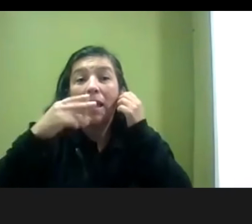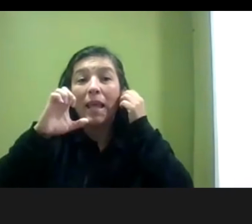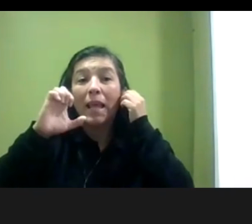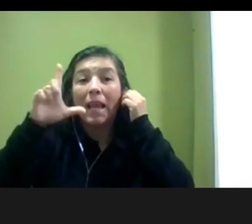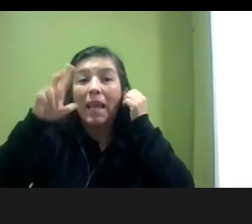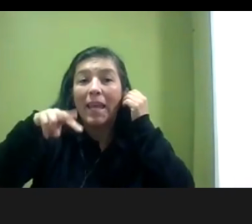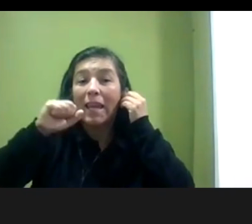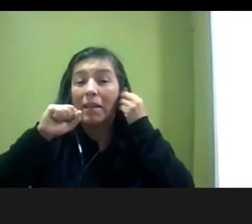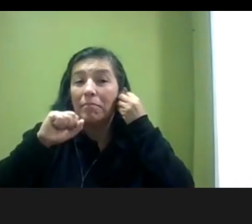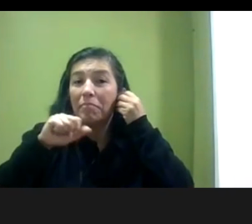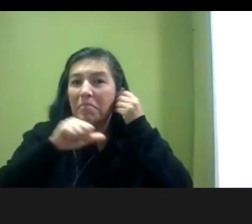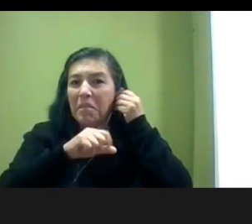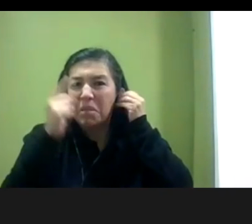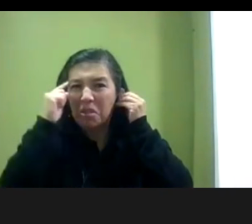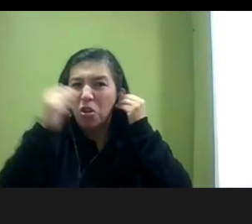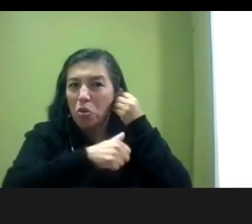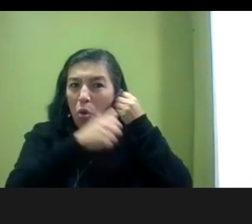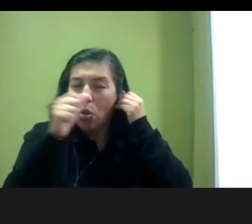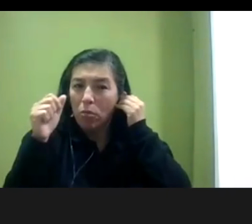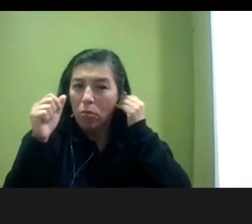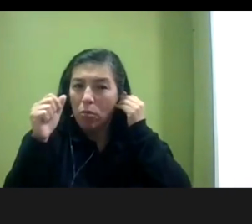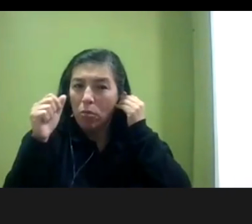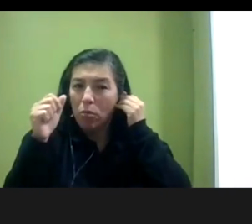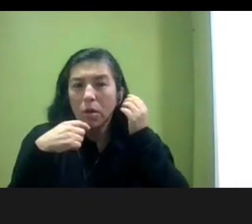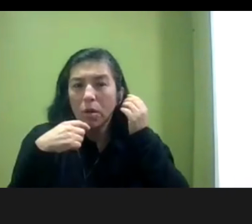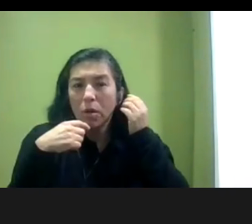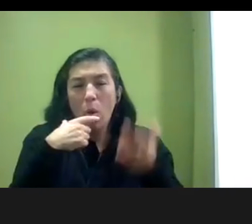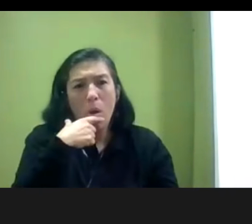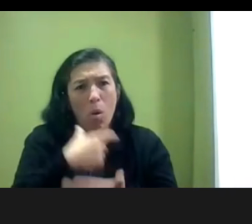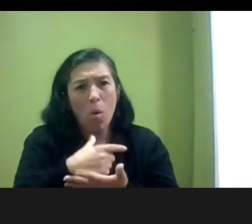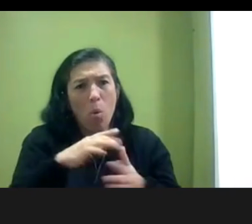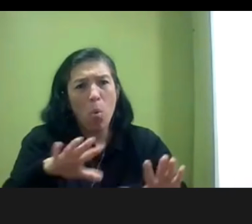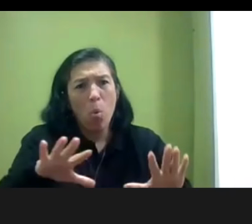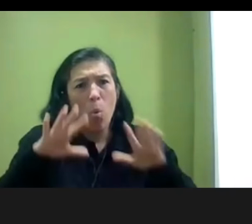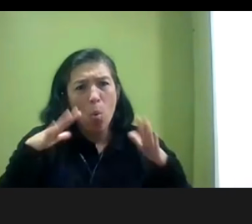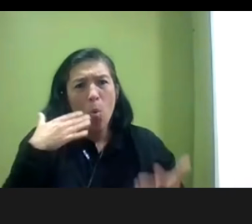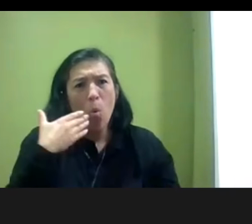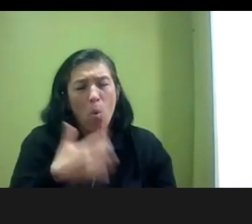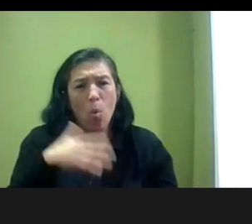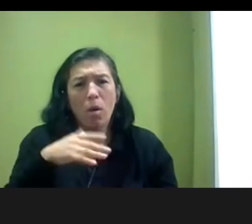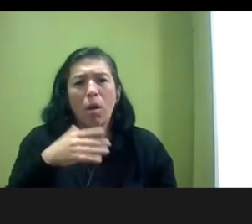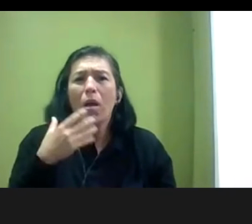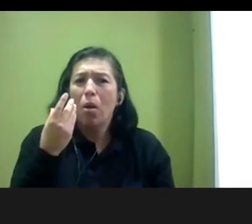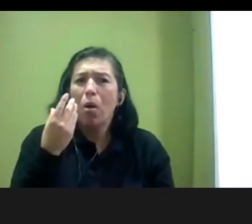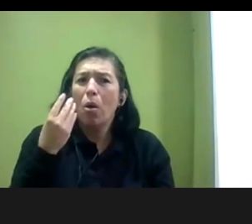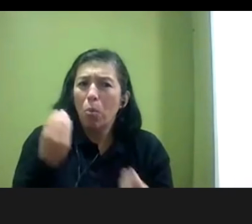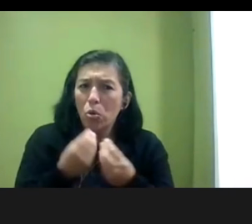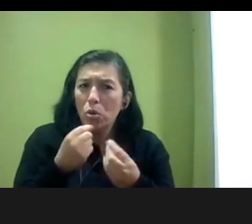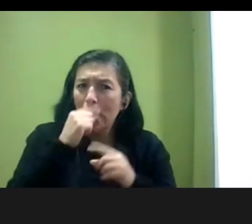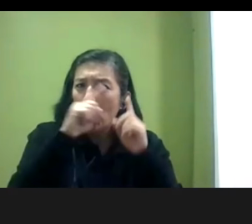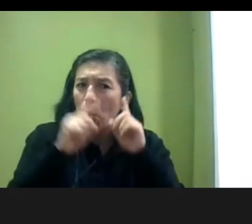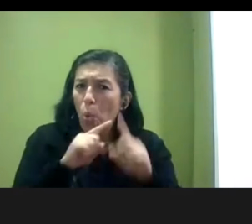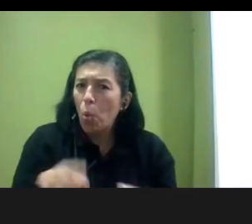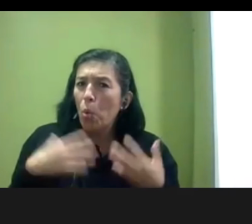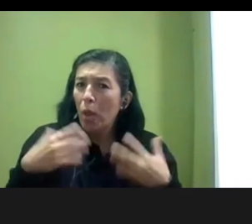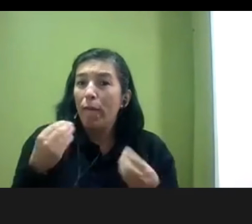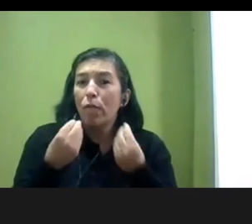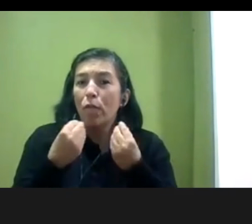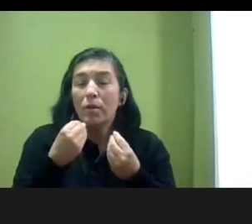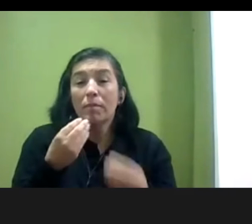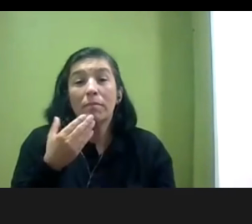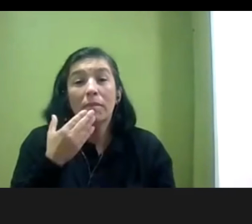hemos quedado todos muy asombrados. Ha habido mucha pregunta, lo que es bueno. Y bueno, vamos